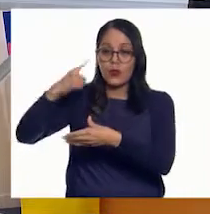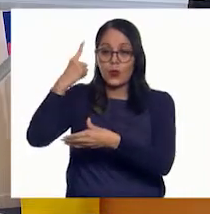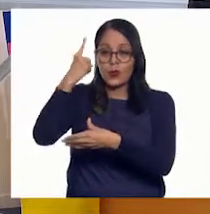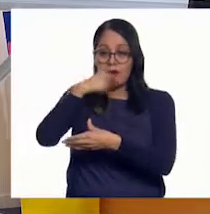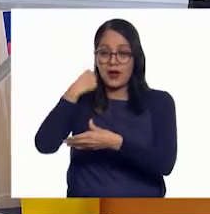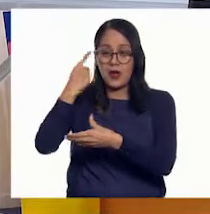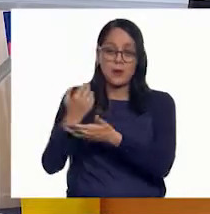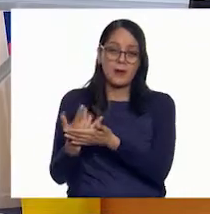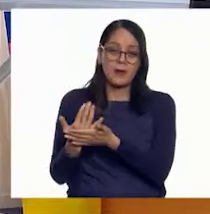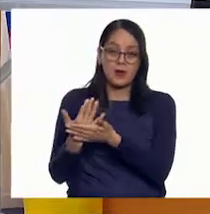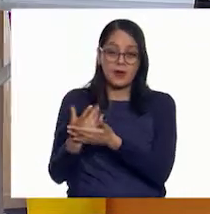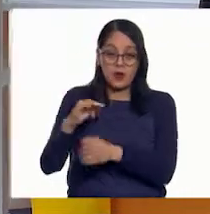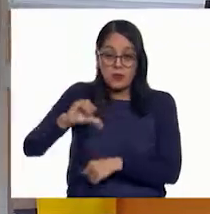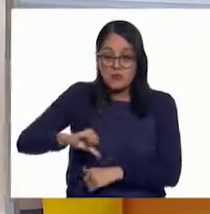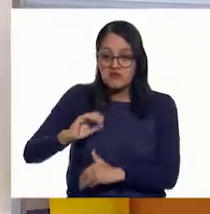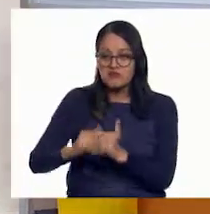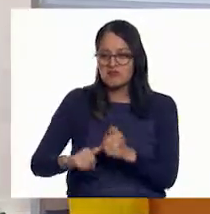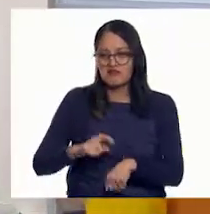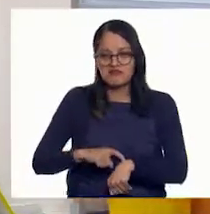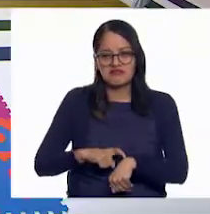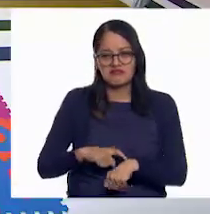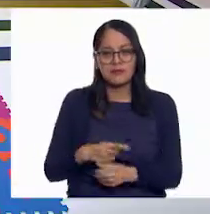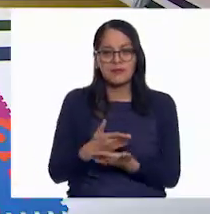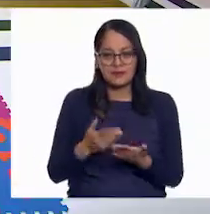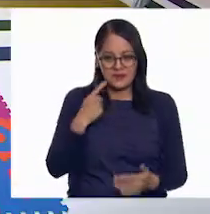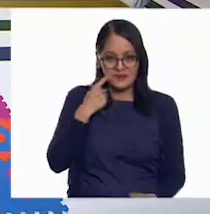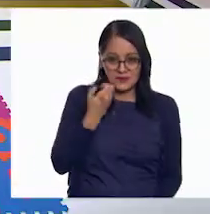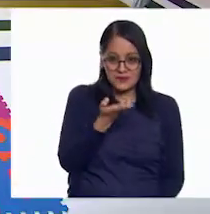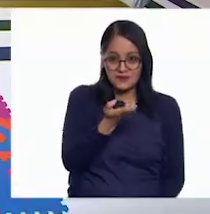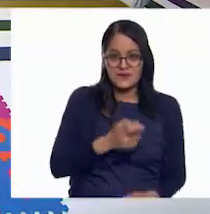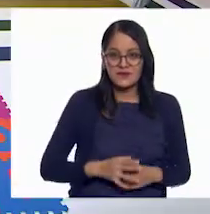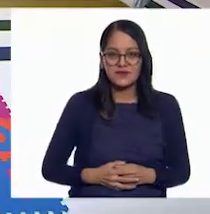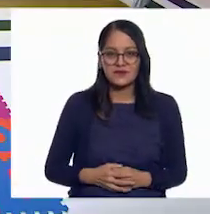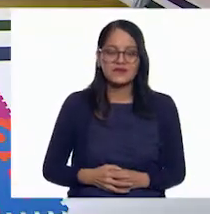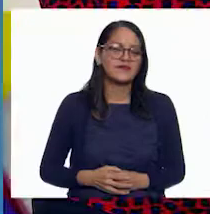permitir. Termínalo. ¿Quieres ayudarme a poner tu manita? A ver.